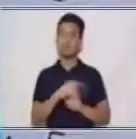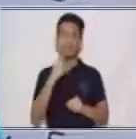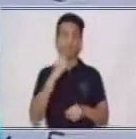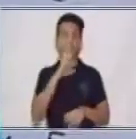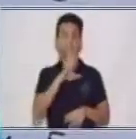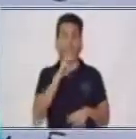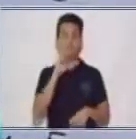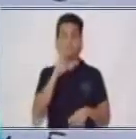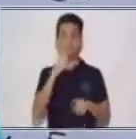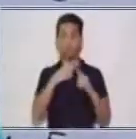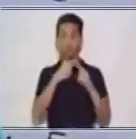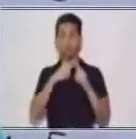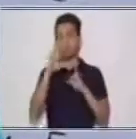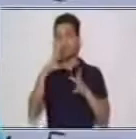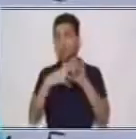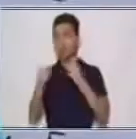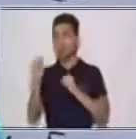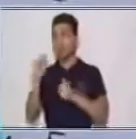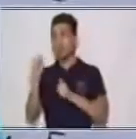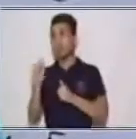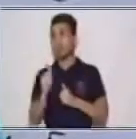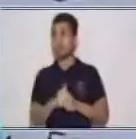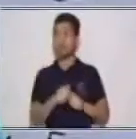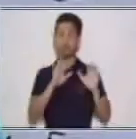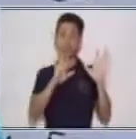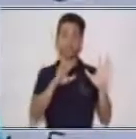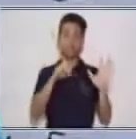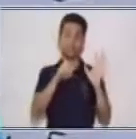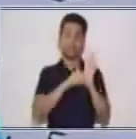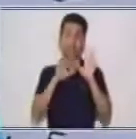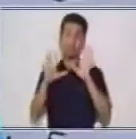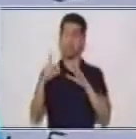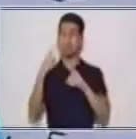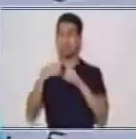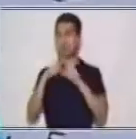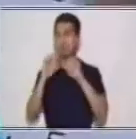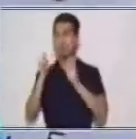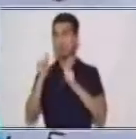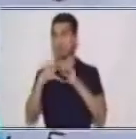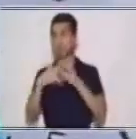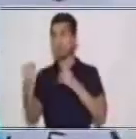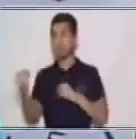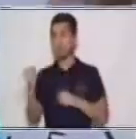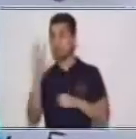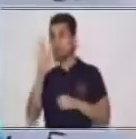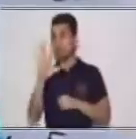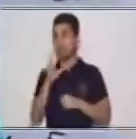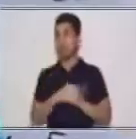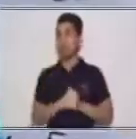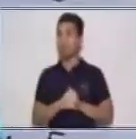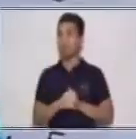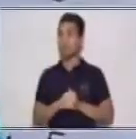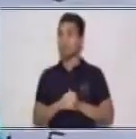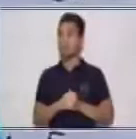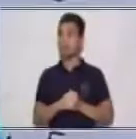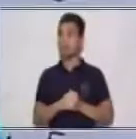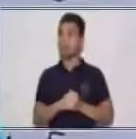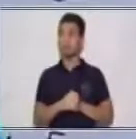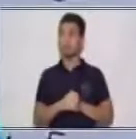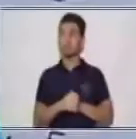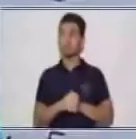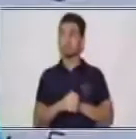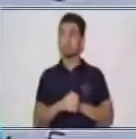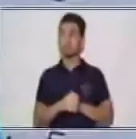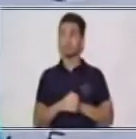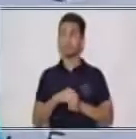5, 15. Y 10 menos 10 más 15 nos da 5. Entonces podemos ver de que